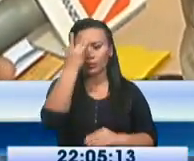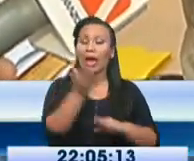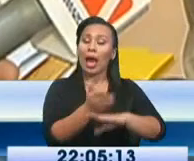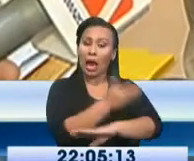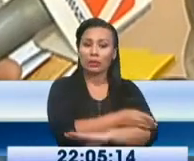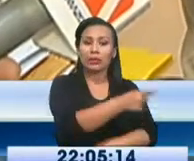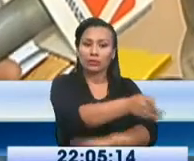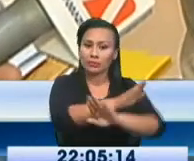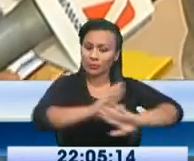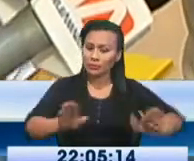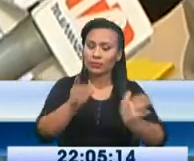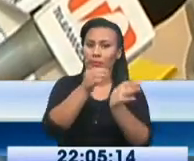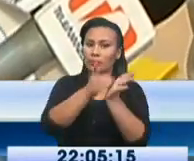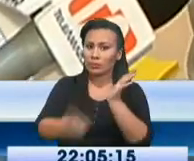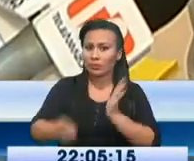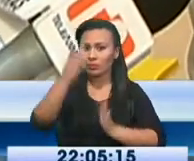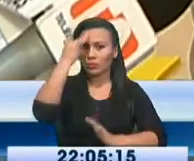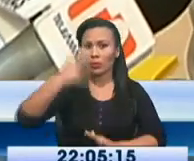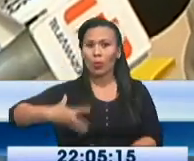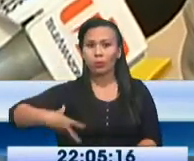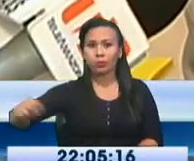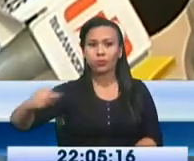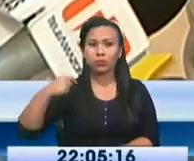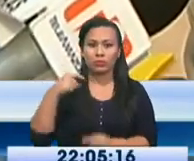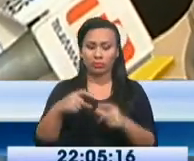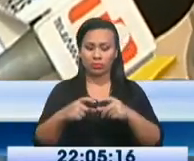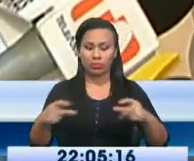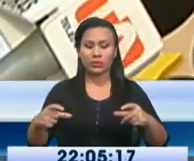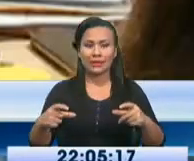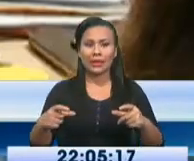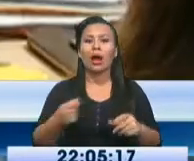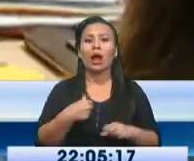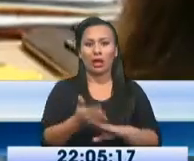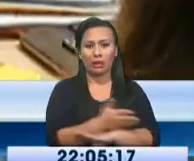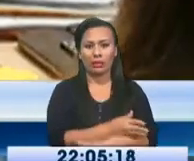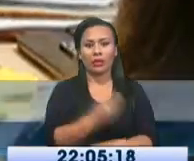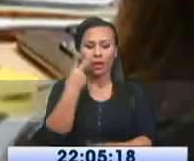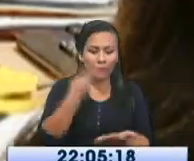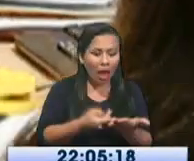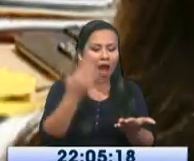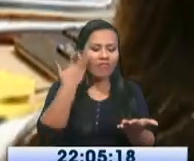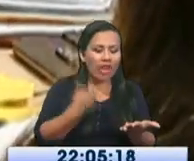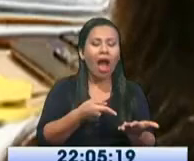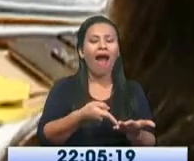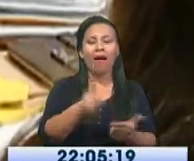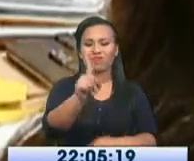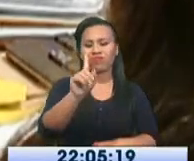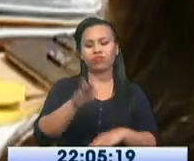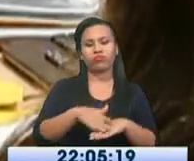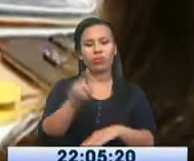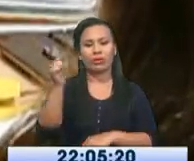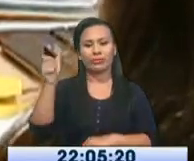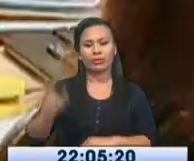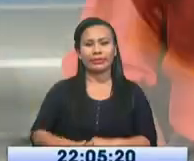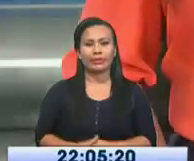el robo de esa chequera el momento oportuno. Informó José